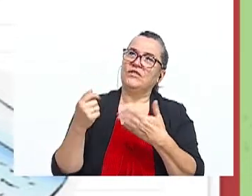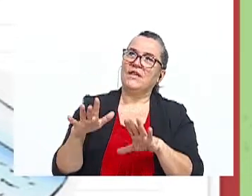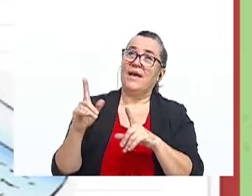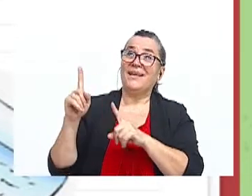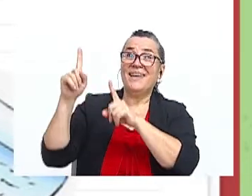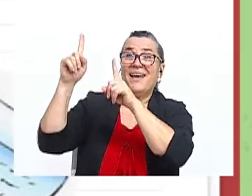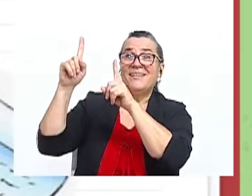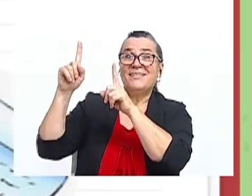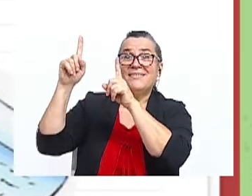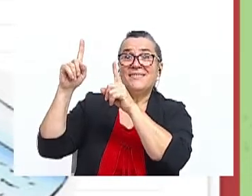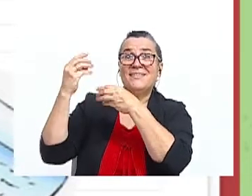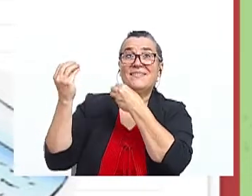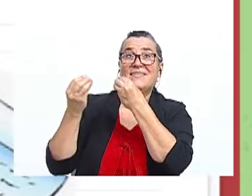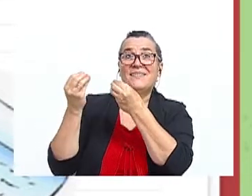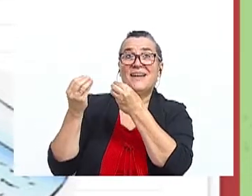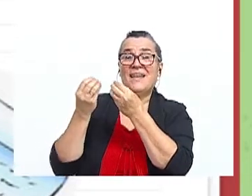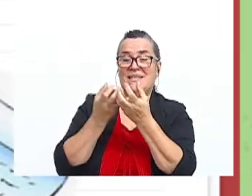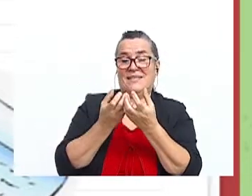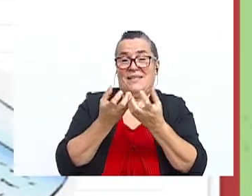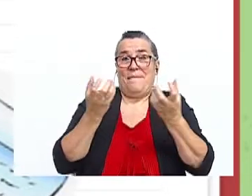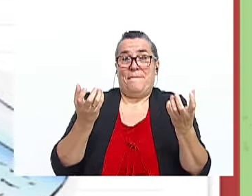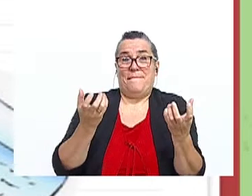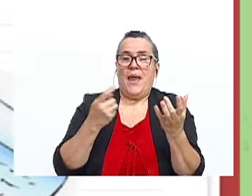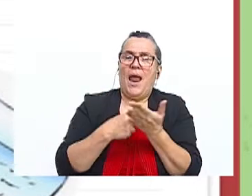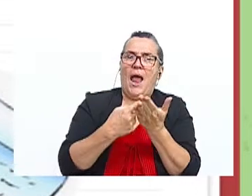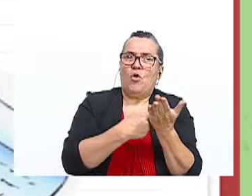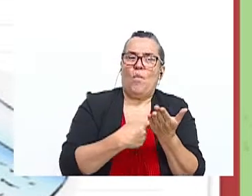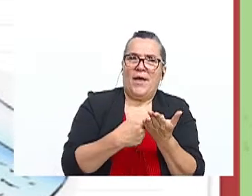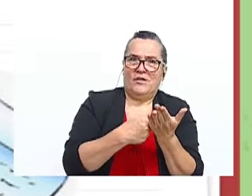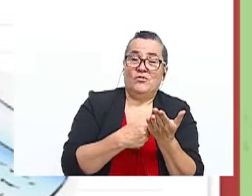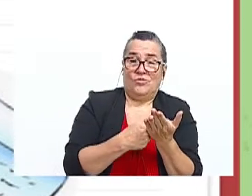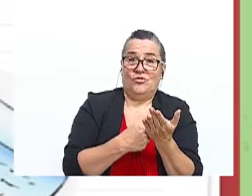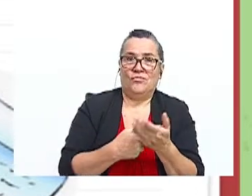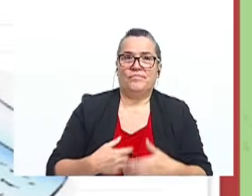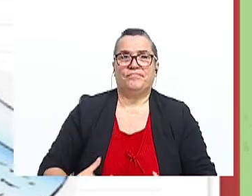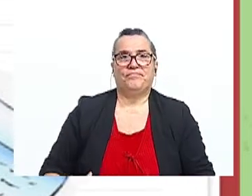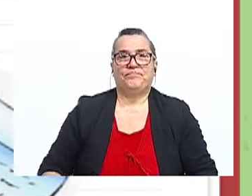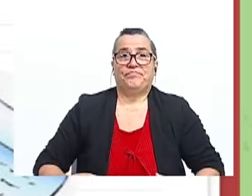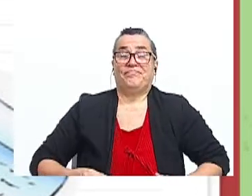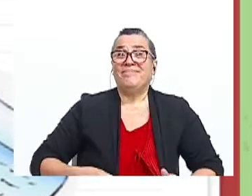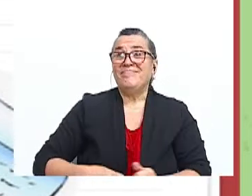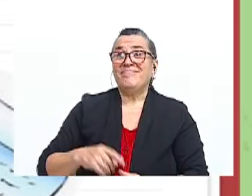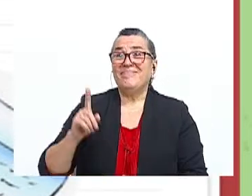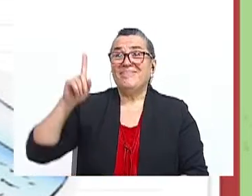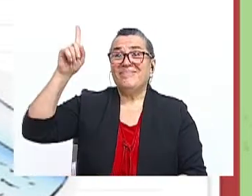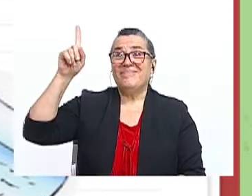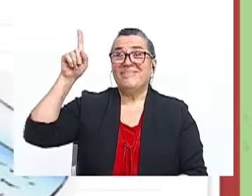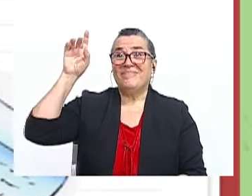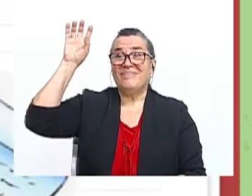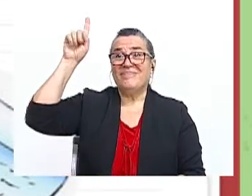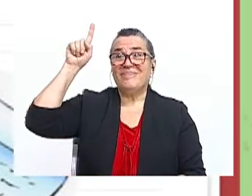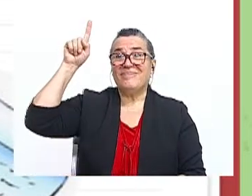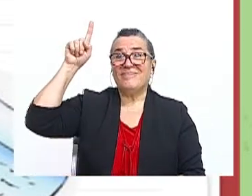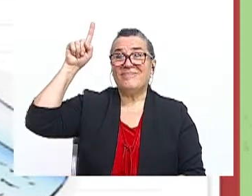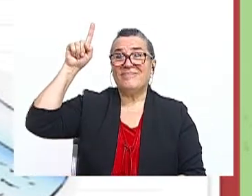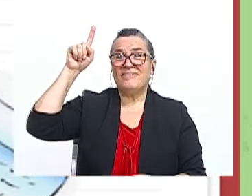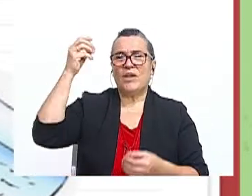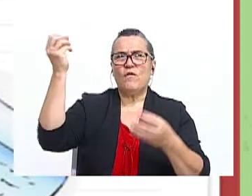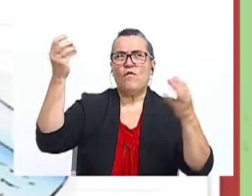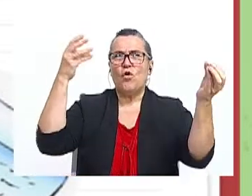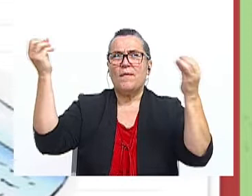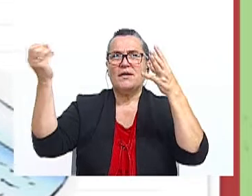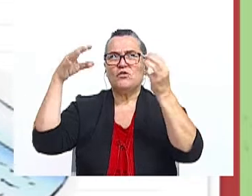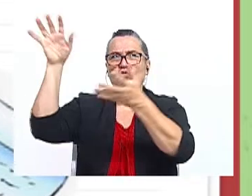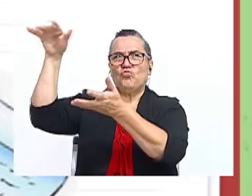y separándolo en argumentos. Y arriba se pueden ver esos datos,